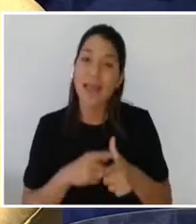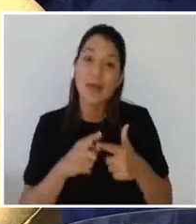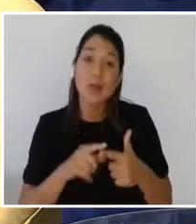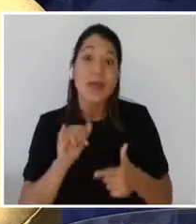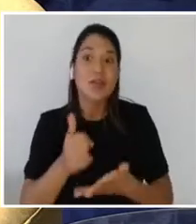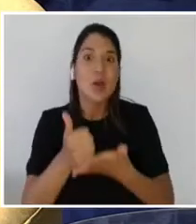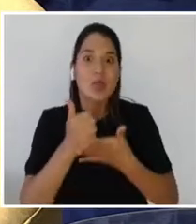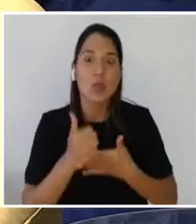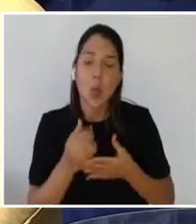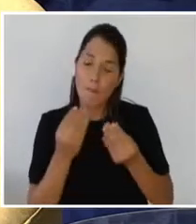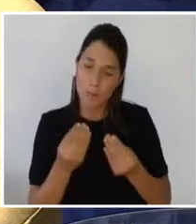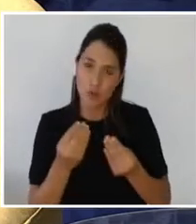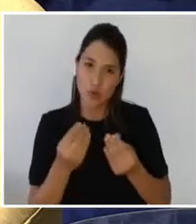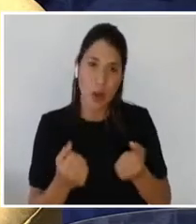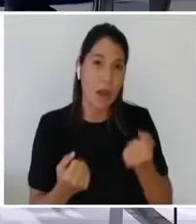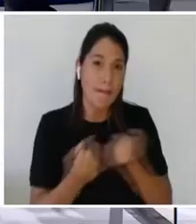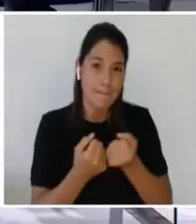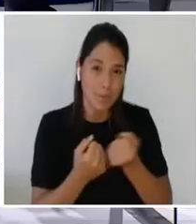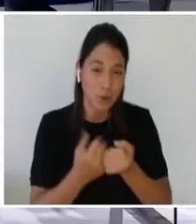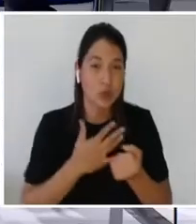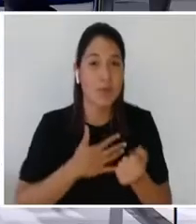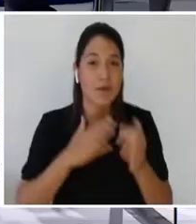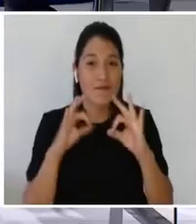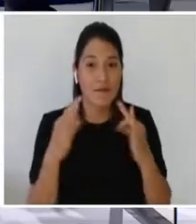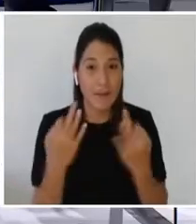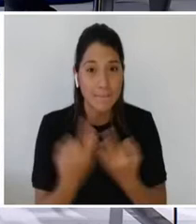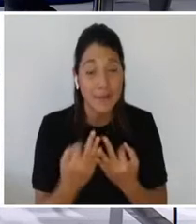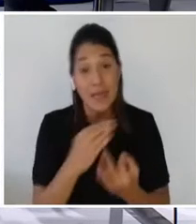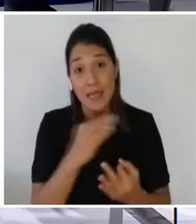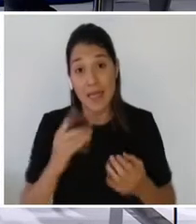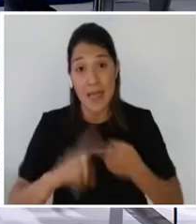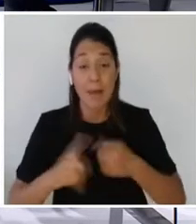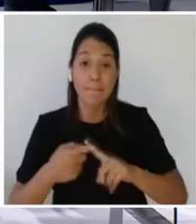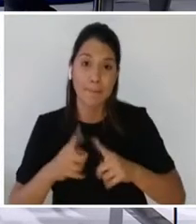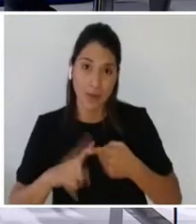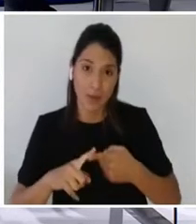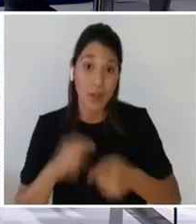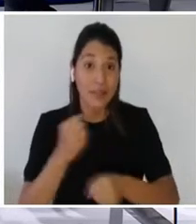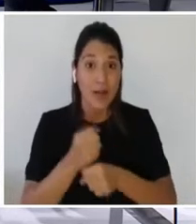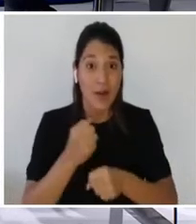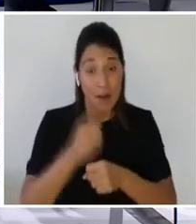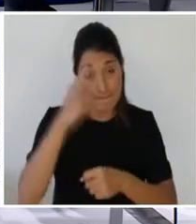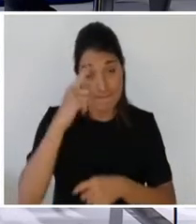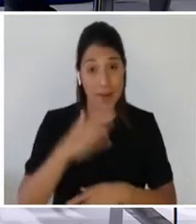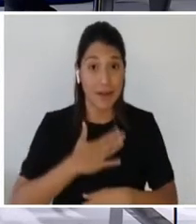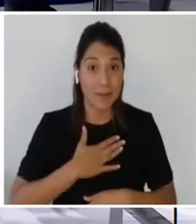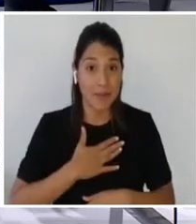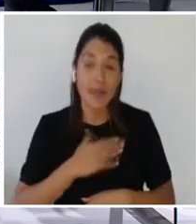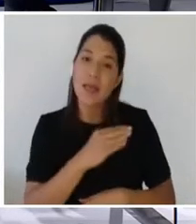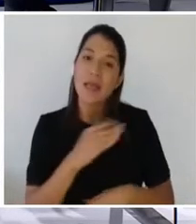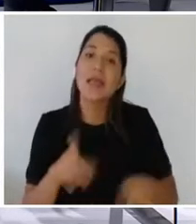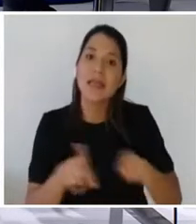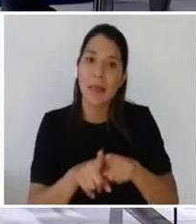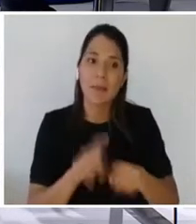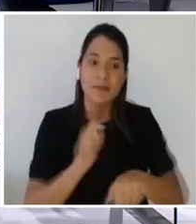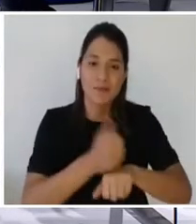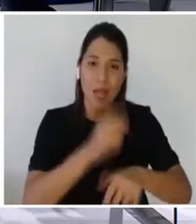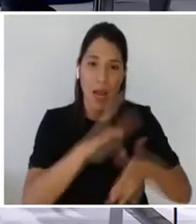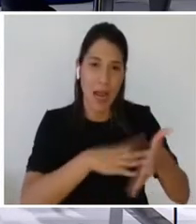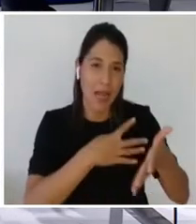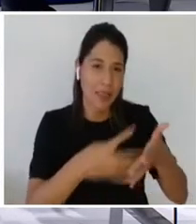apoyo de mi familia y amigos, ¿verdad?, que trabajan para mí. Y también llevar un calendario, que eso me ha ayudado mucho